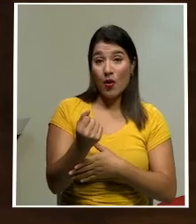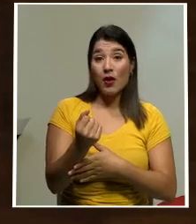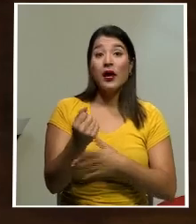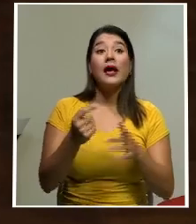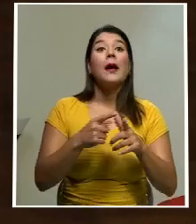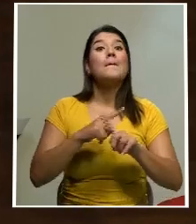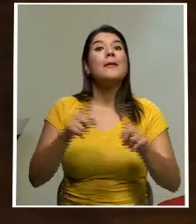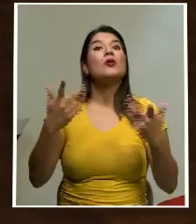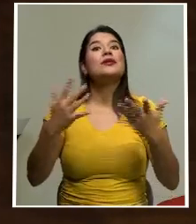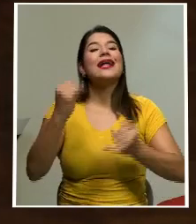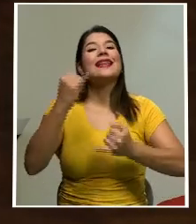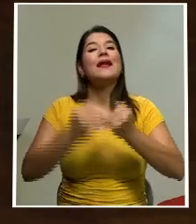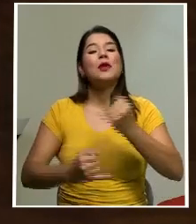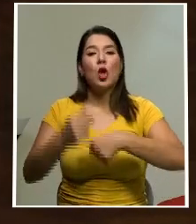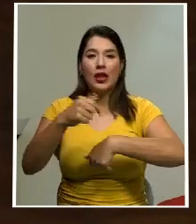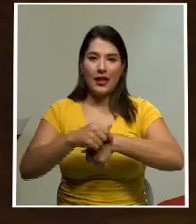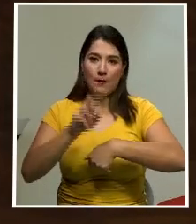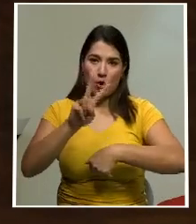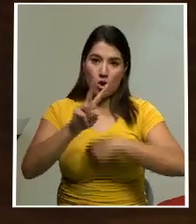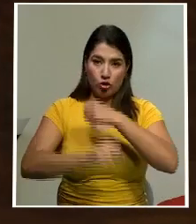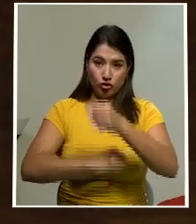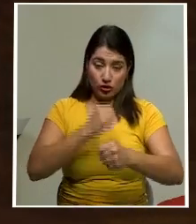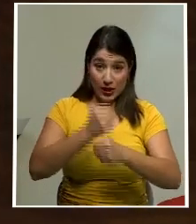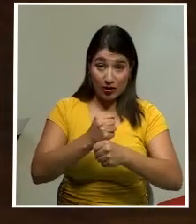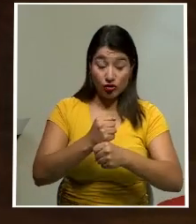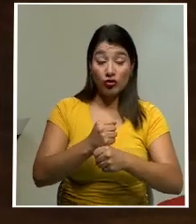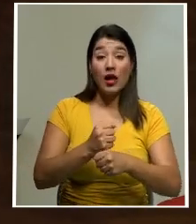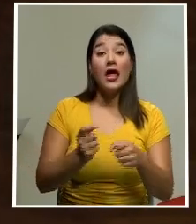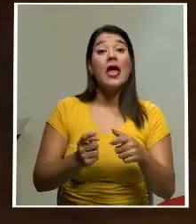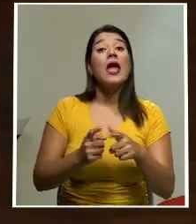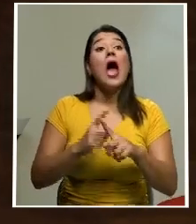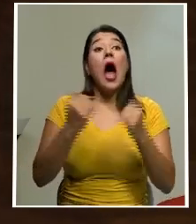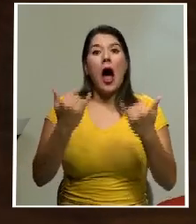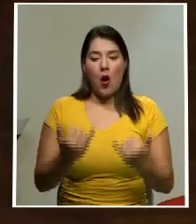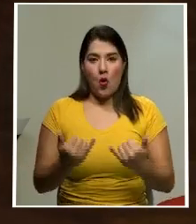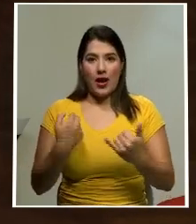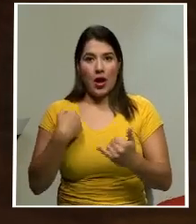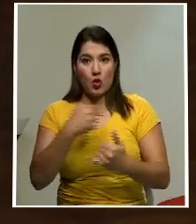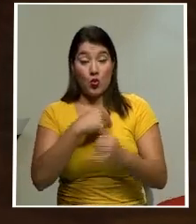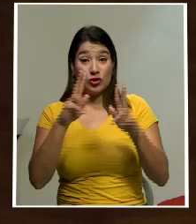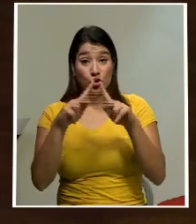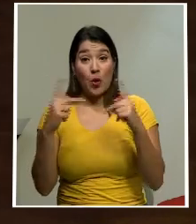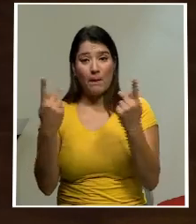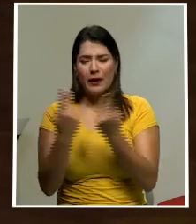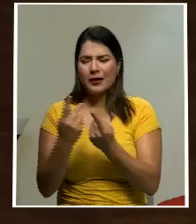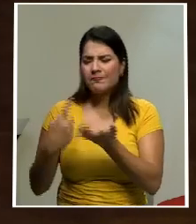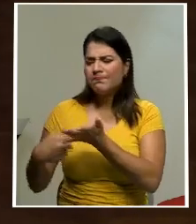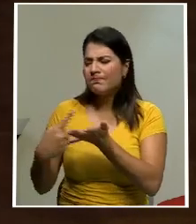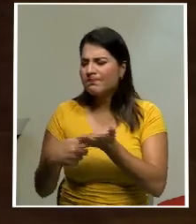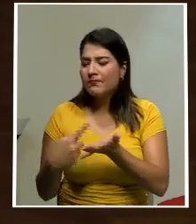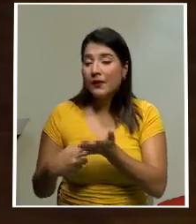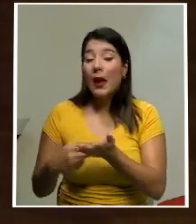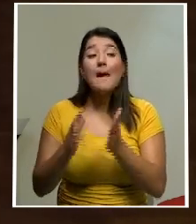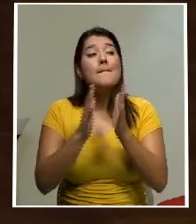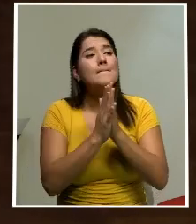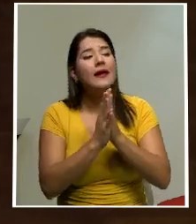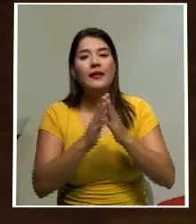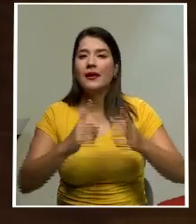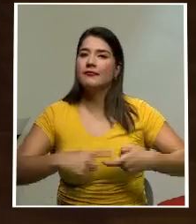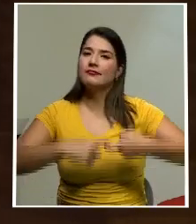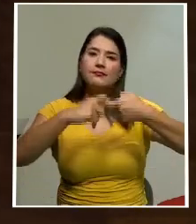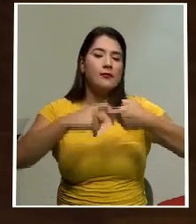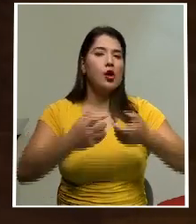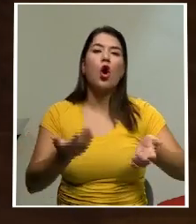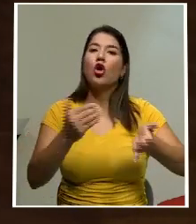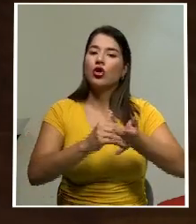de congelamiento. Ahora bien, lo que hemos estado analizando dentro de la fracción es solicitar que no se suspenda ese aumento a